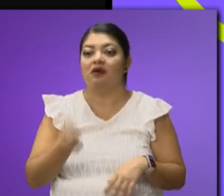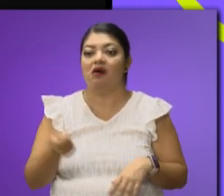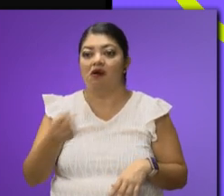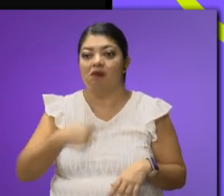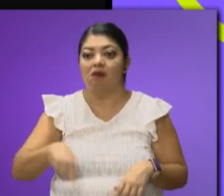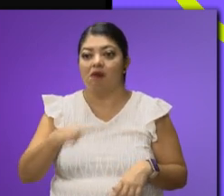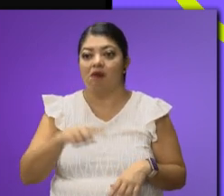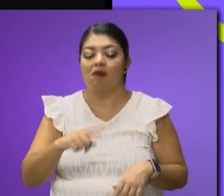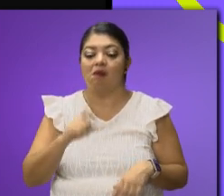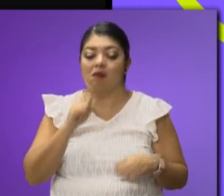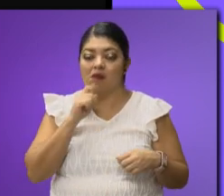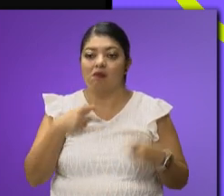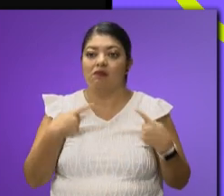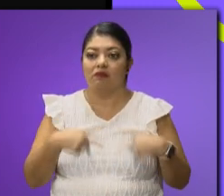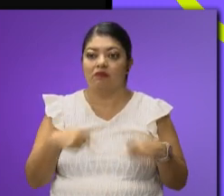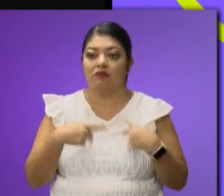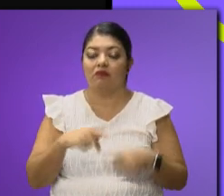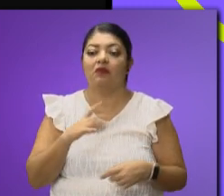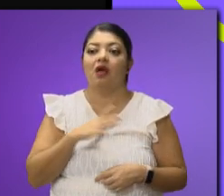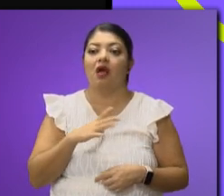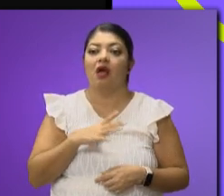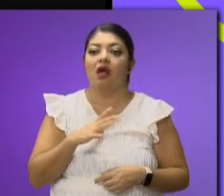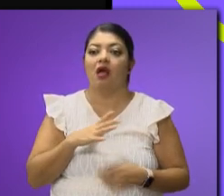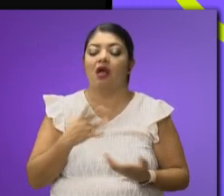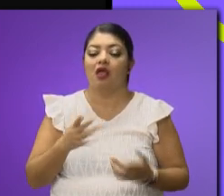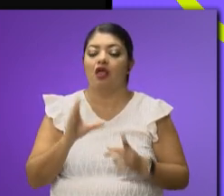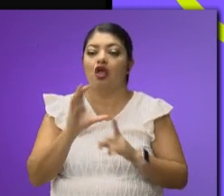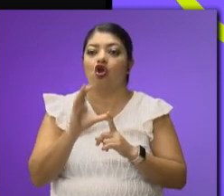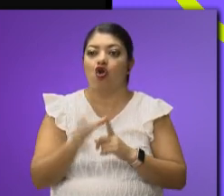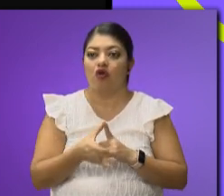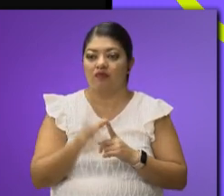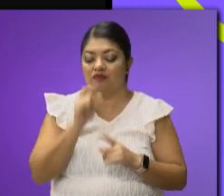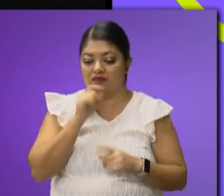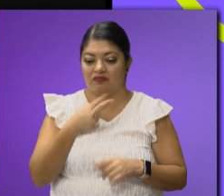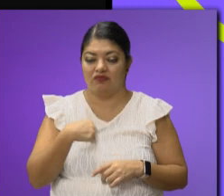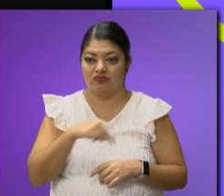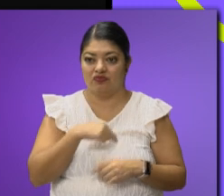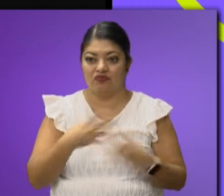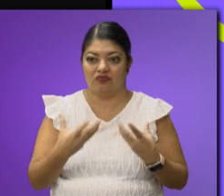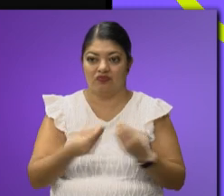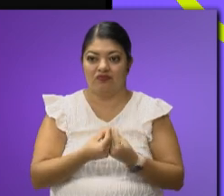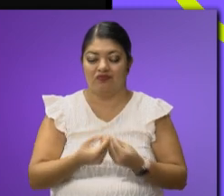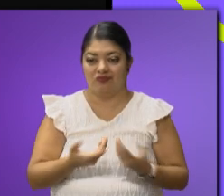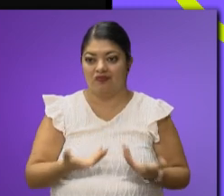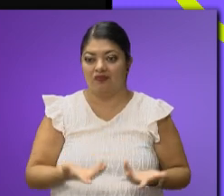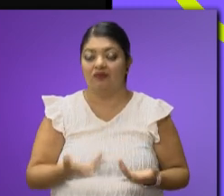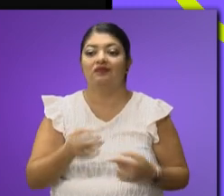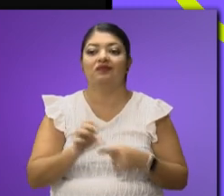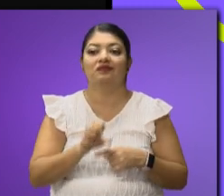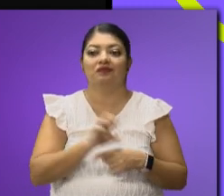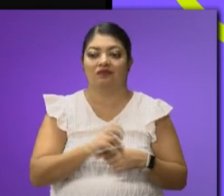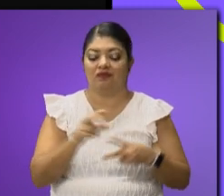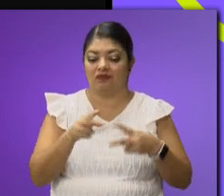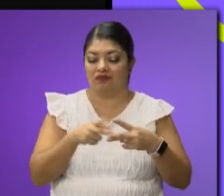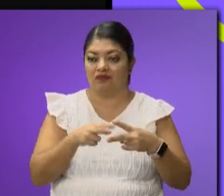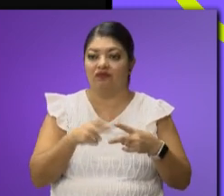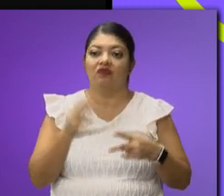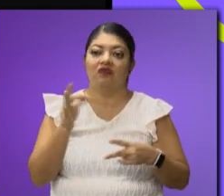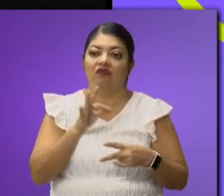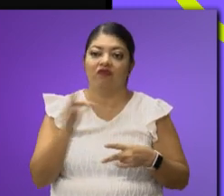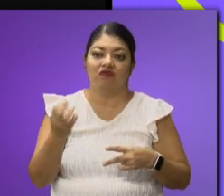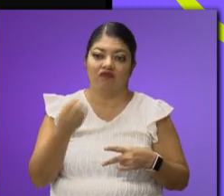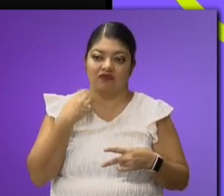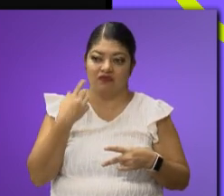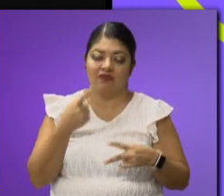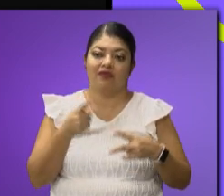tema que también compete a la comisión que nosotros formamos parte. Entonces, serían los dos foros que uno